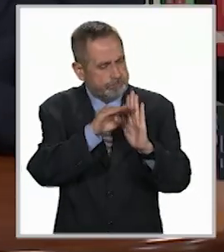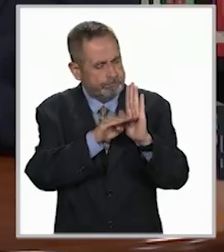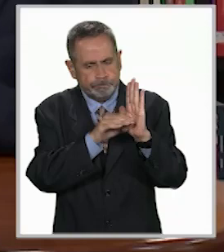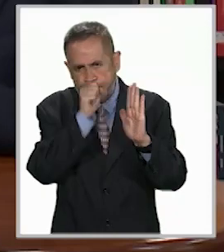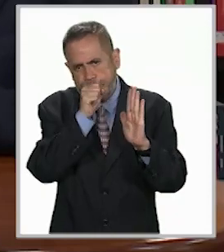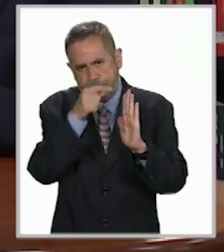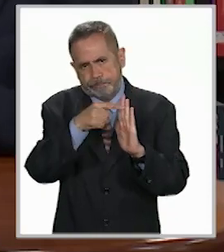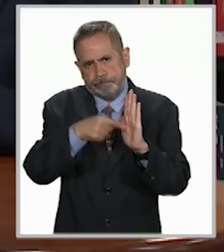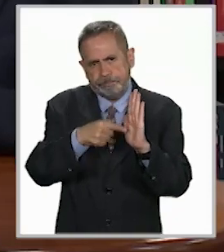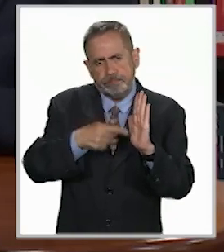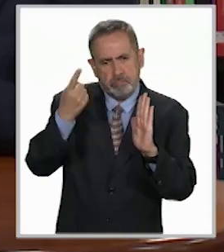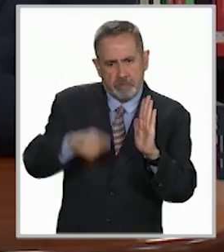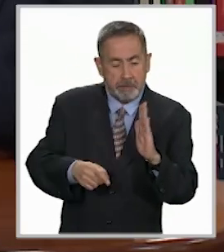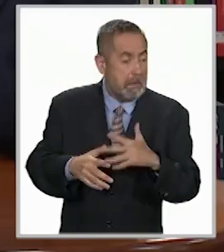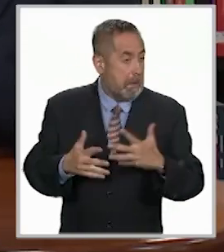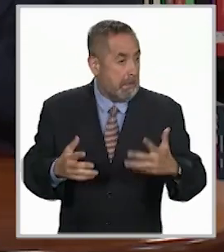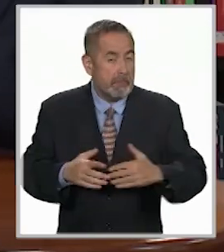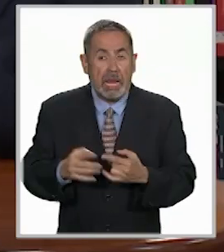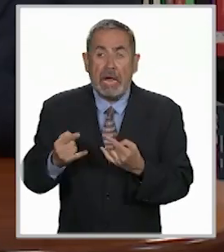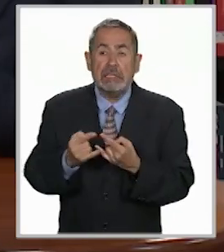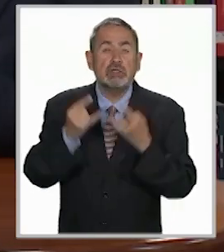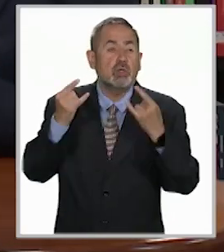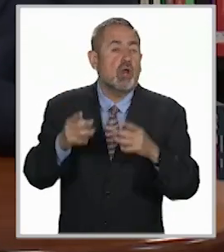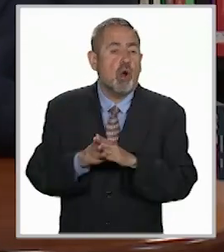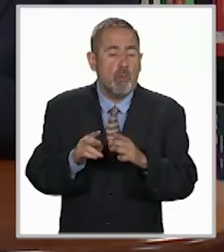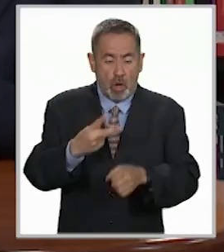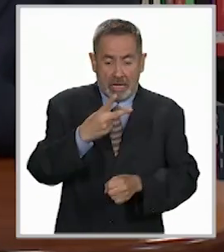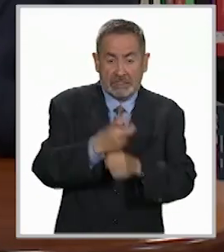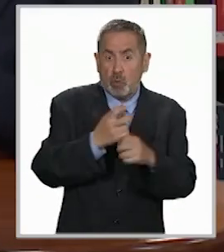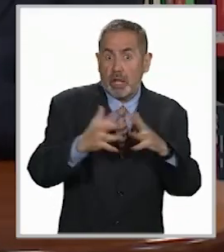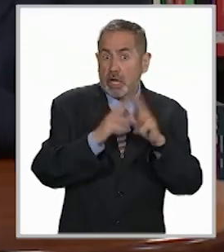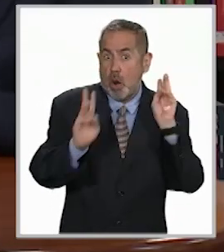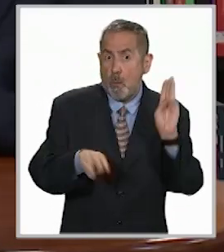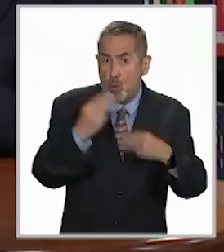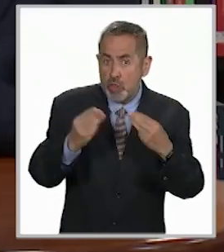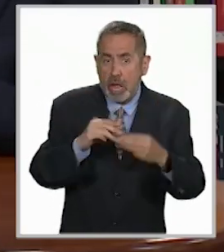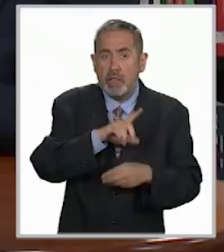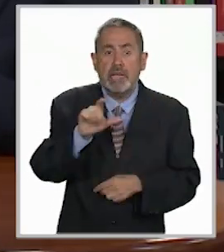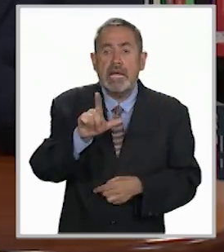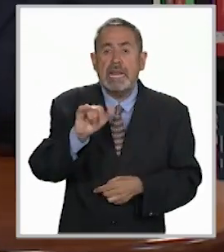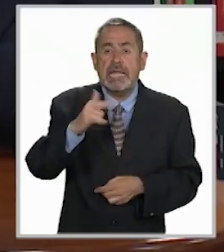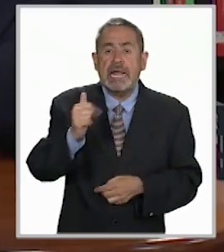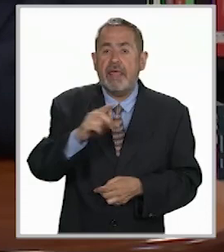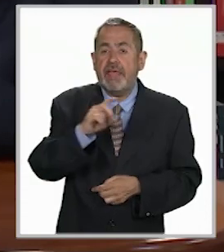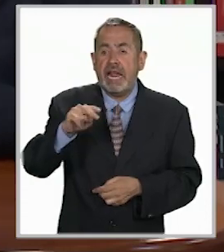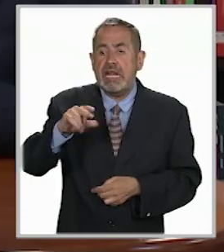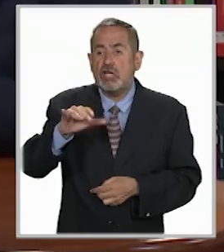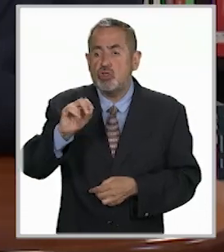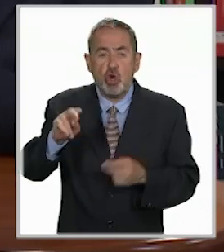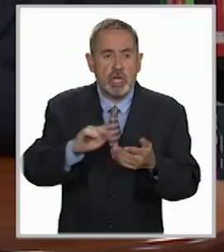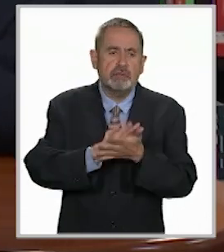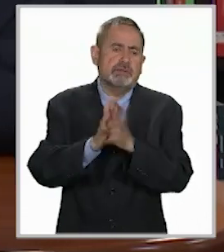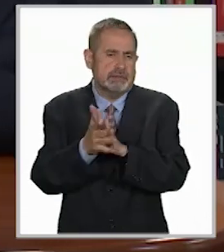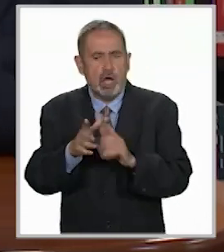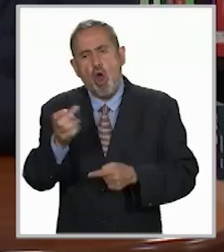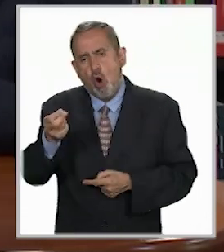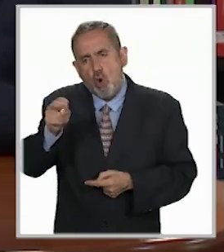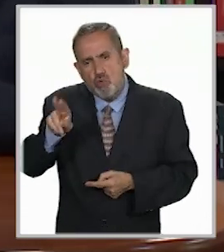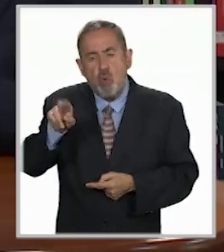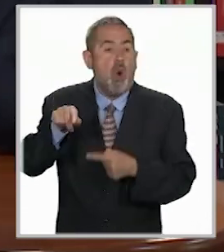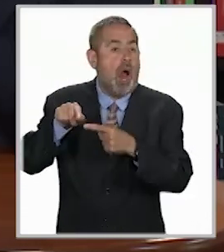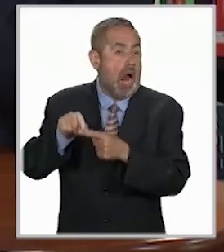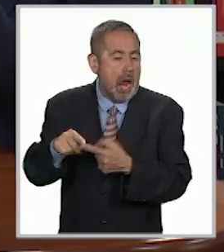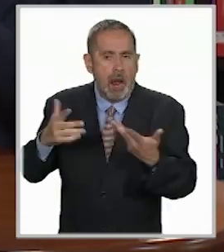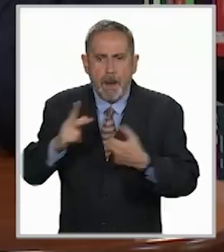nos vamos a la historia, esto empieza a nacer después de la Segunda Guerra Mundial, con la creación de la Liga de Naciones, después